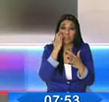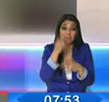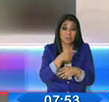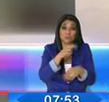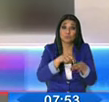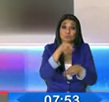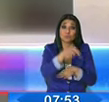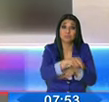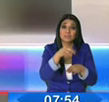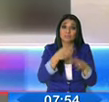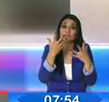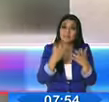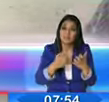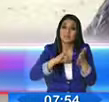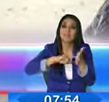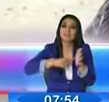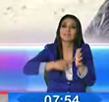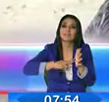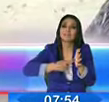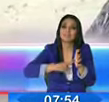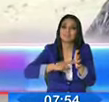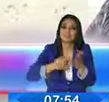su nieto es ser arquitecto